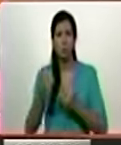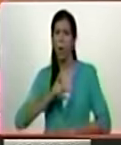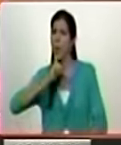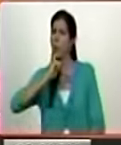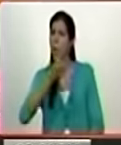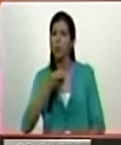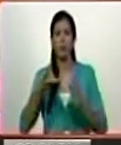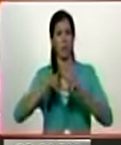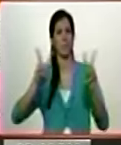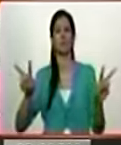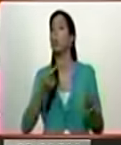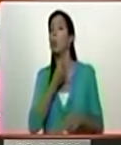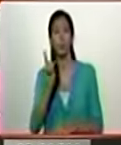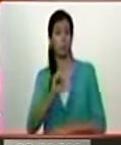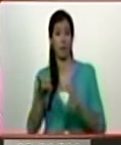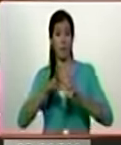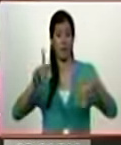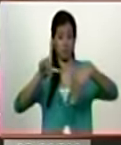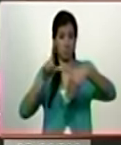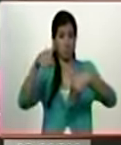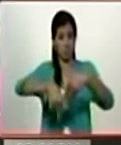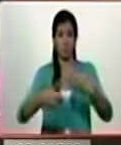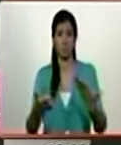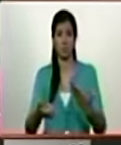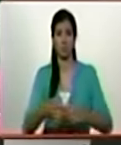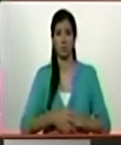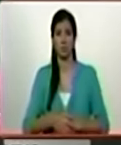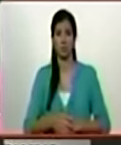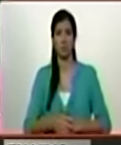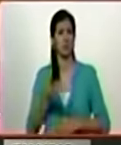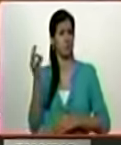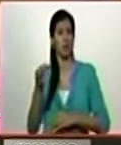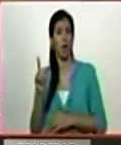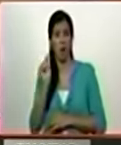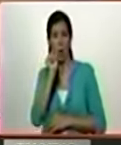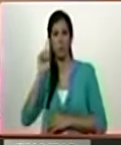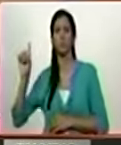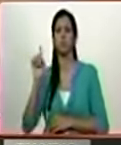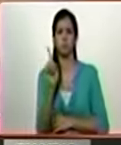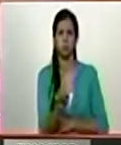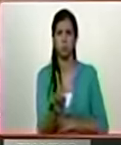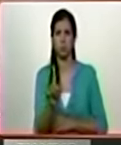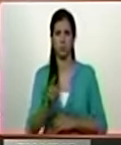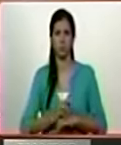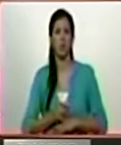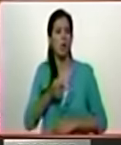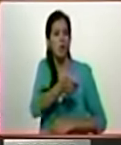odia la paz de la región y está al frente de eso. Se vino de manera provocativa